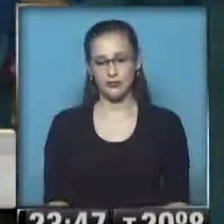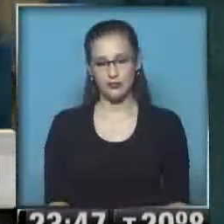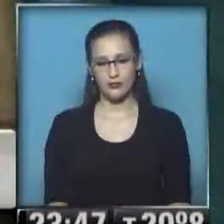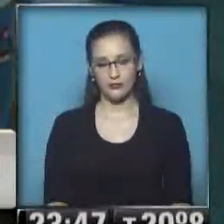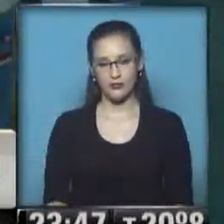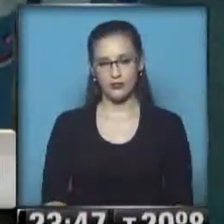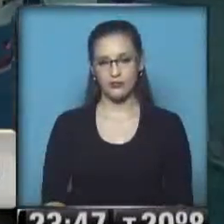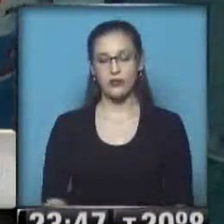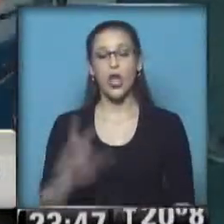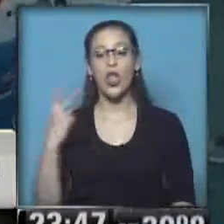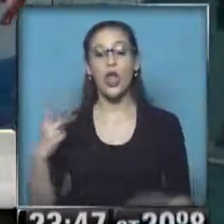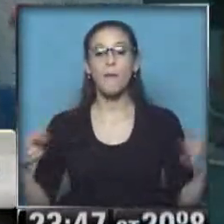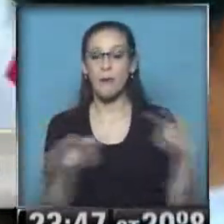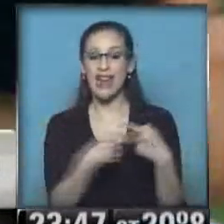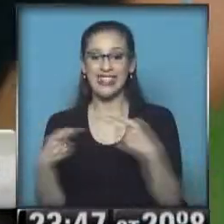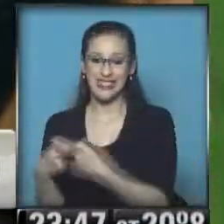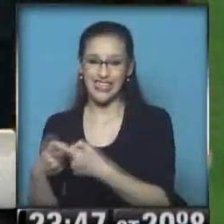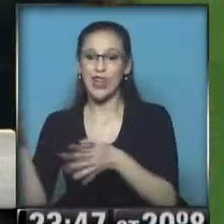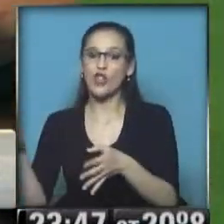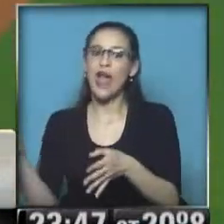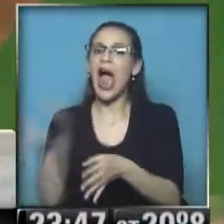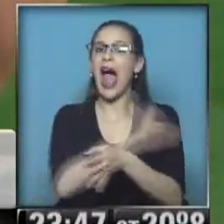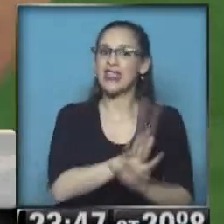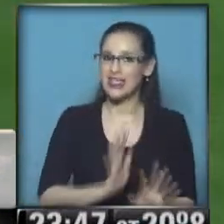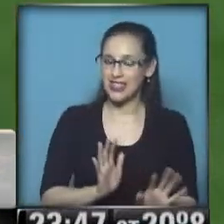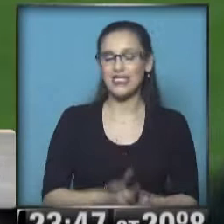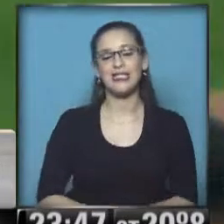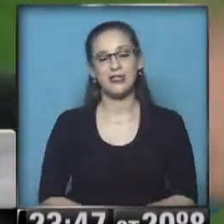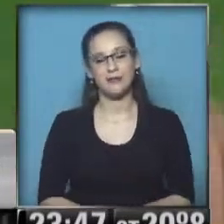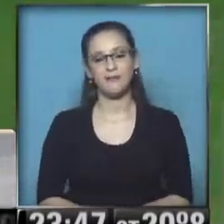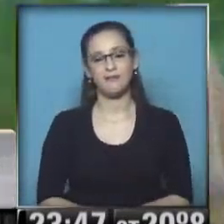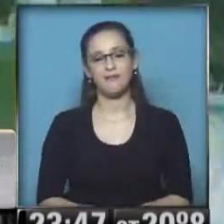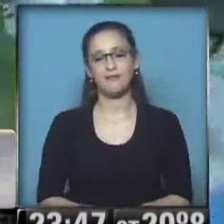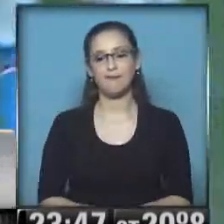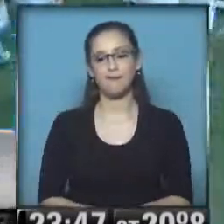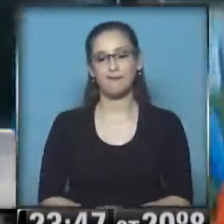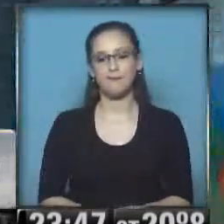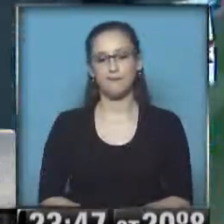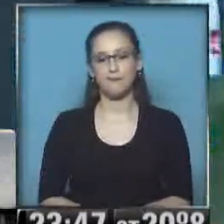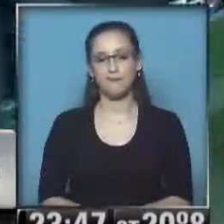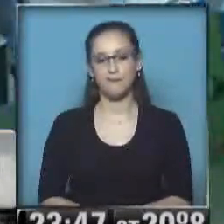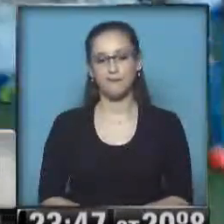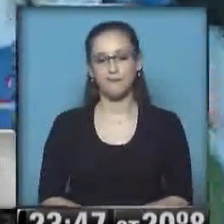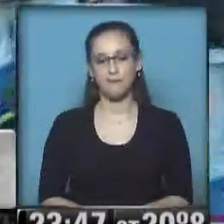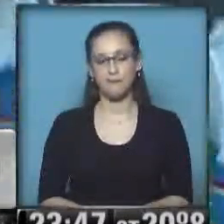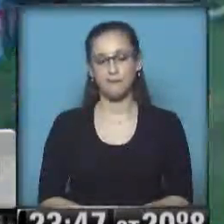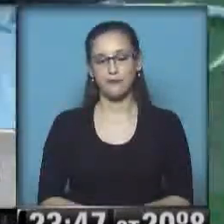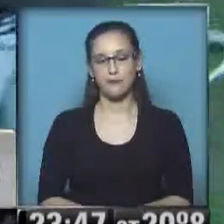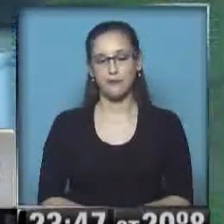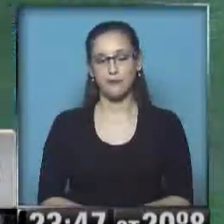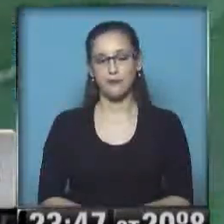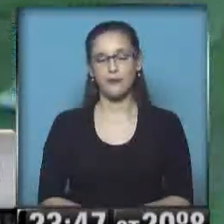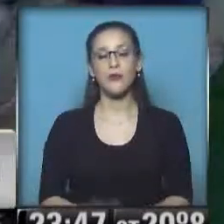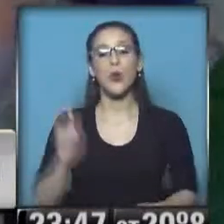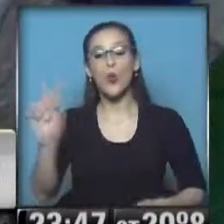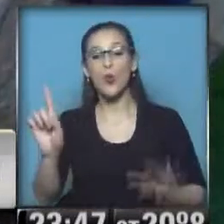2 partidos adelantados los que ha tenido esta tercera jornada del torneo de transición de la primera división del fútbol argentino. Y